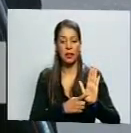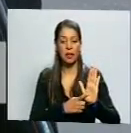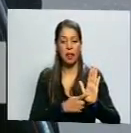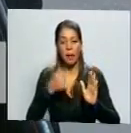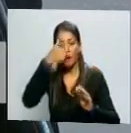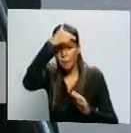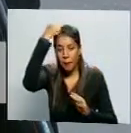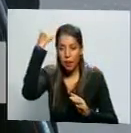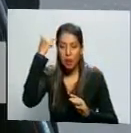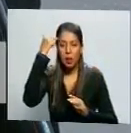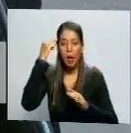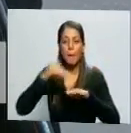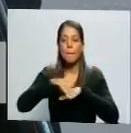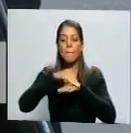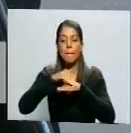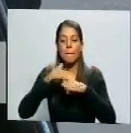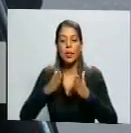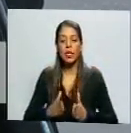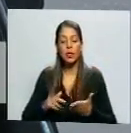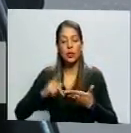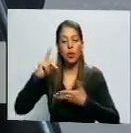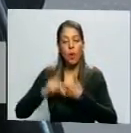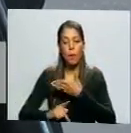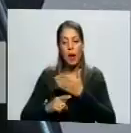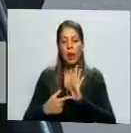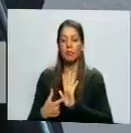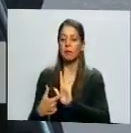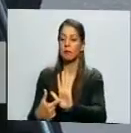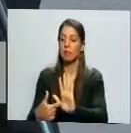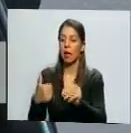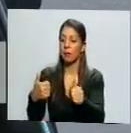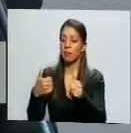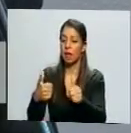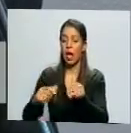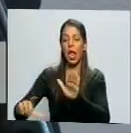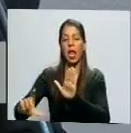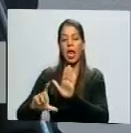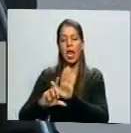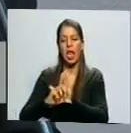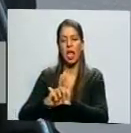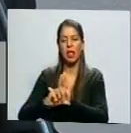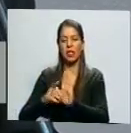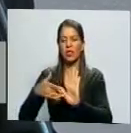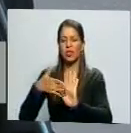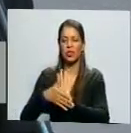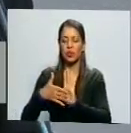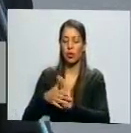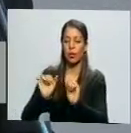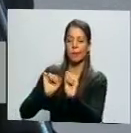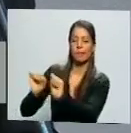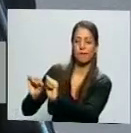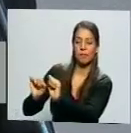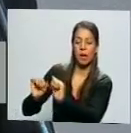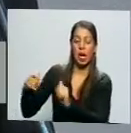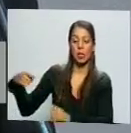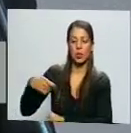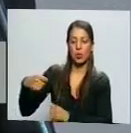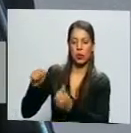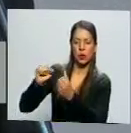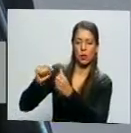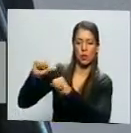nuestro ministro del Poder Popular para la Planificación, que es la ley constitucional para la guerra económica, para